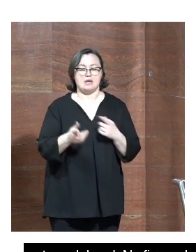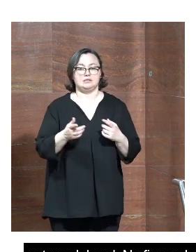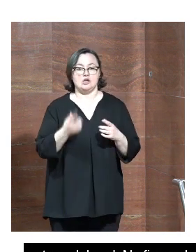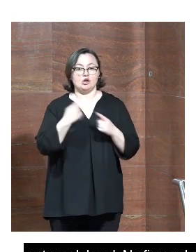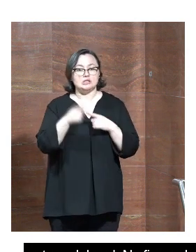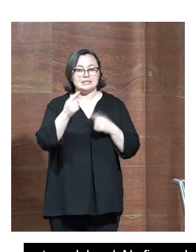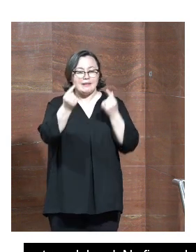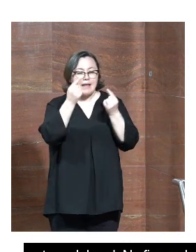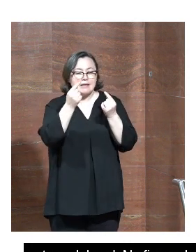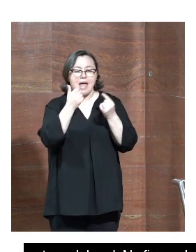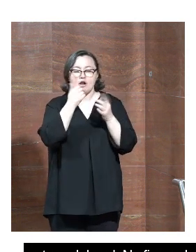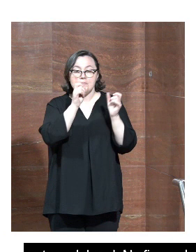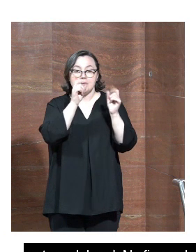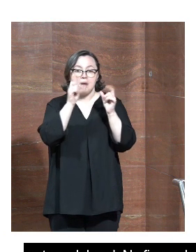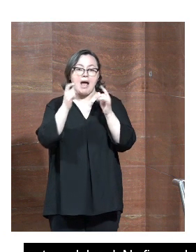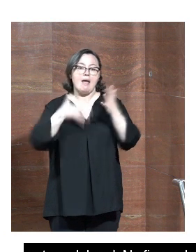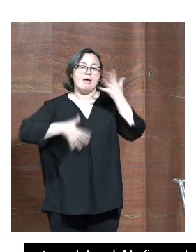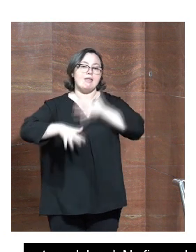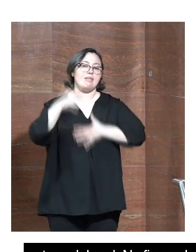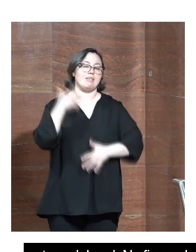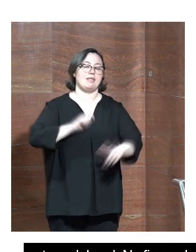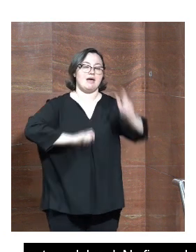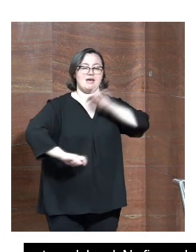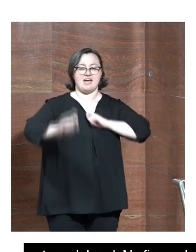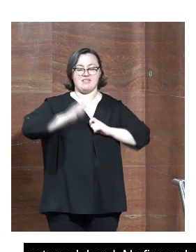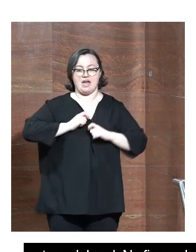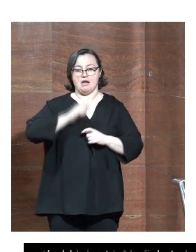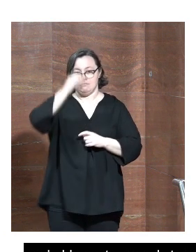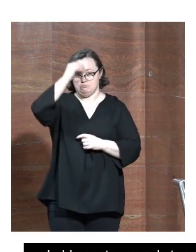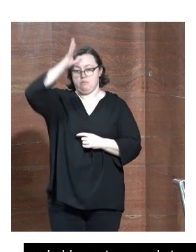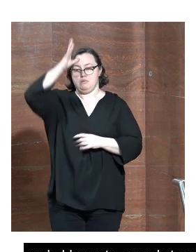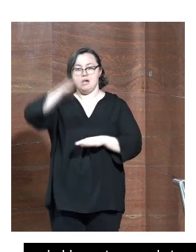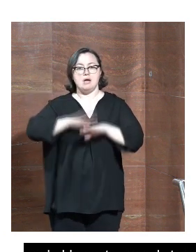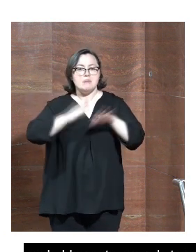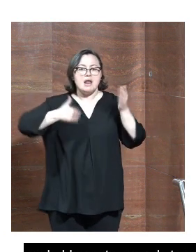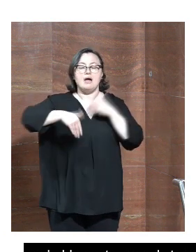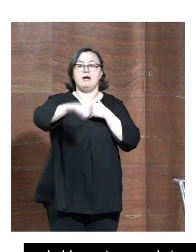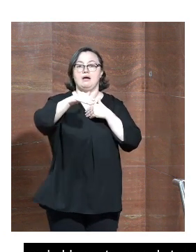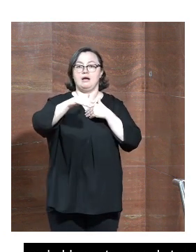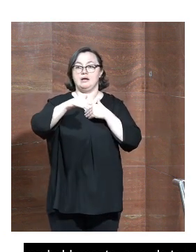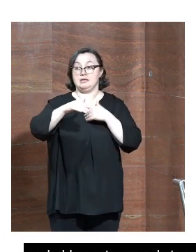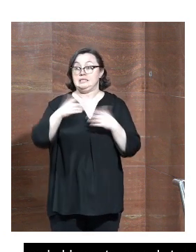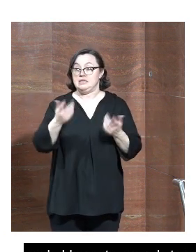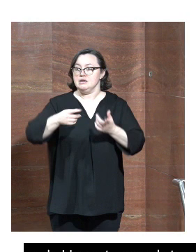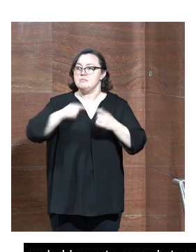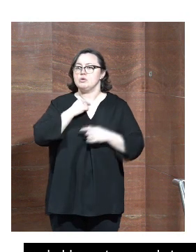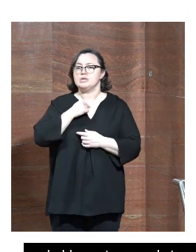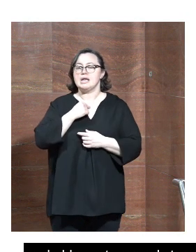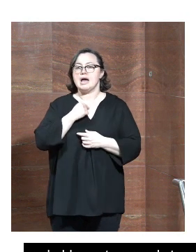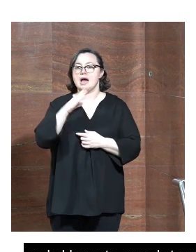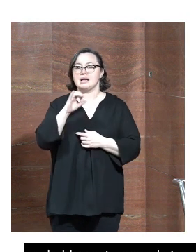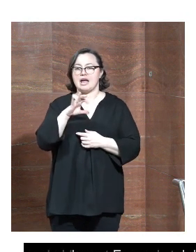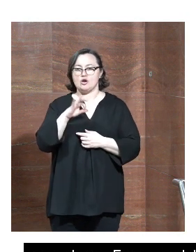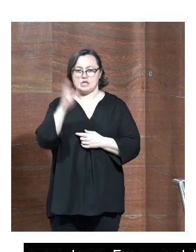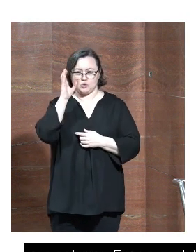entonces esos detalles son los que van formando tu corpus de conocimiento para abarcar. Me gustaría oír a Carlos,